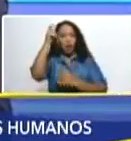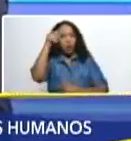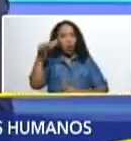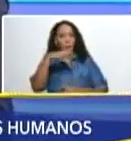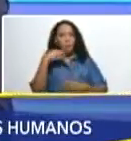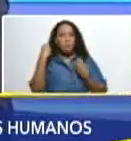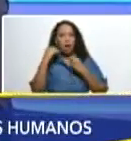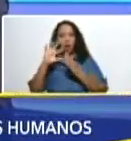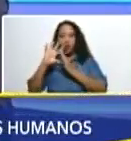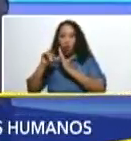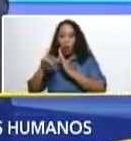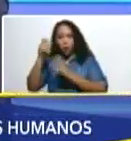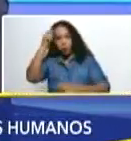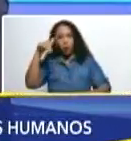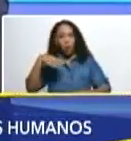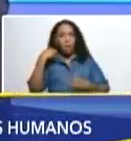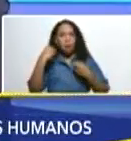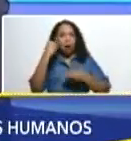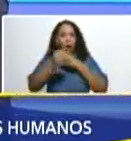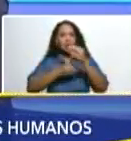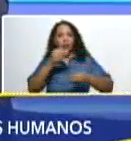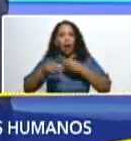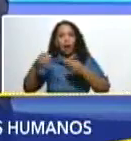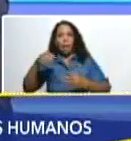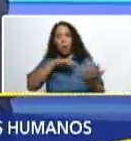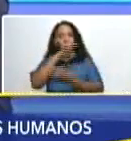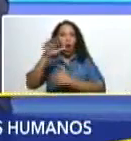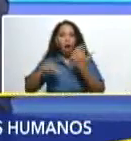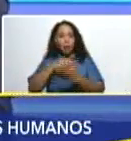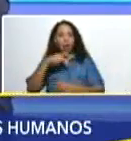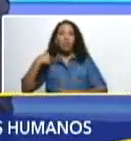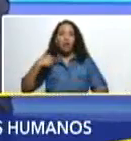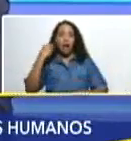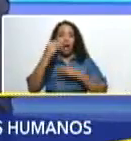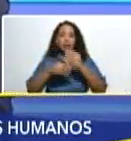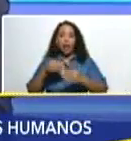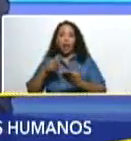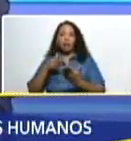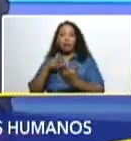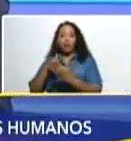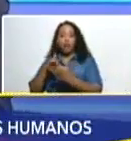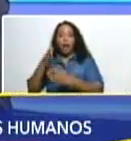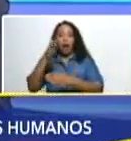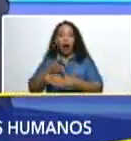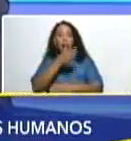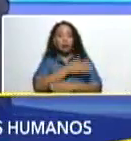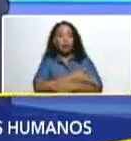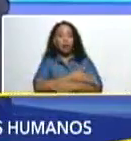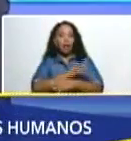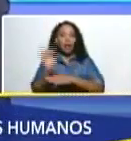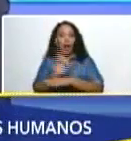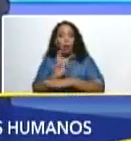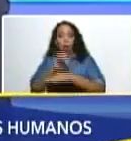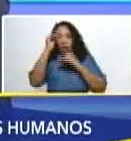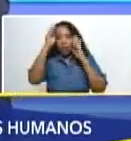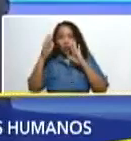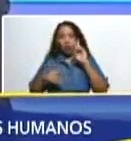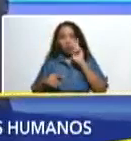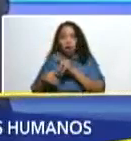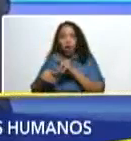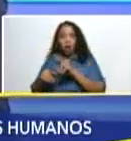al pueblo, para crear problemas delincuenciales, tiene que ser combatido con fiereza. Tiene que ser